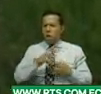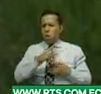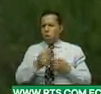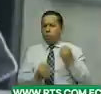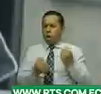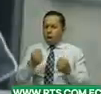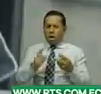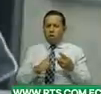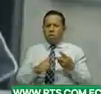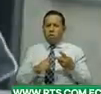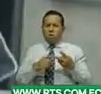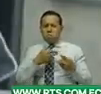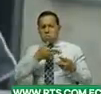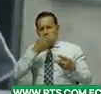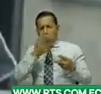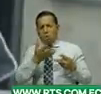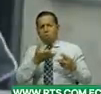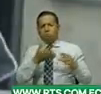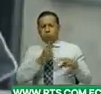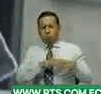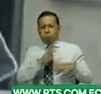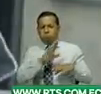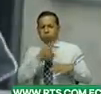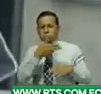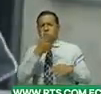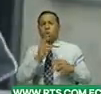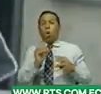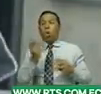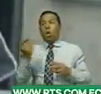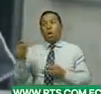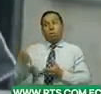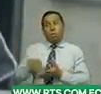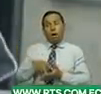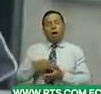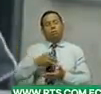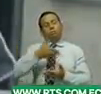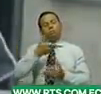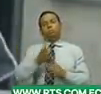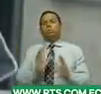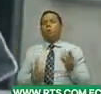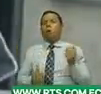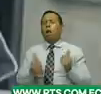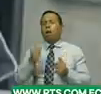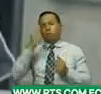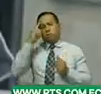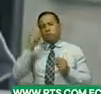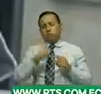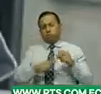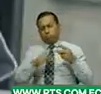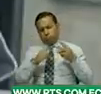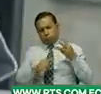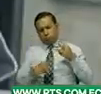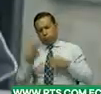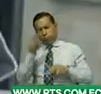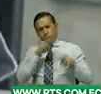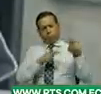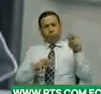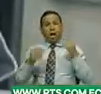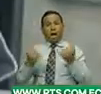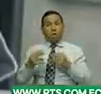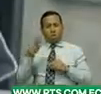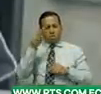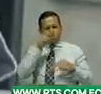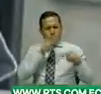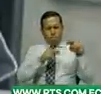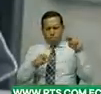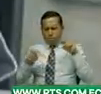de cuentas. Estamos por parte de Policía Nacional y de Fiscalía realizando las respectivas pericias pertinentes para